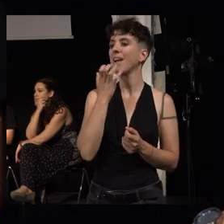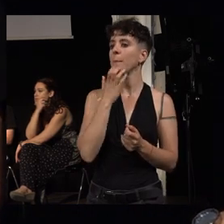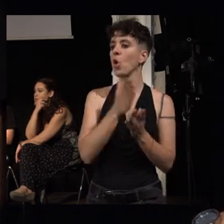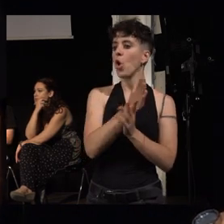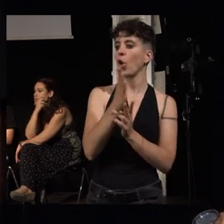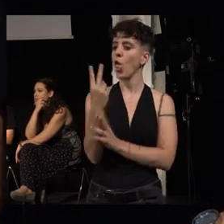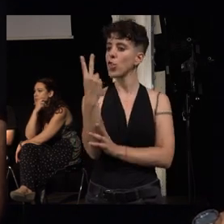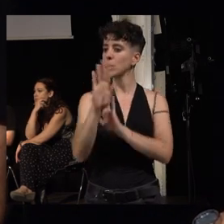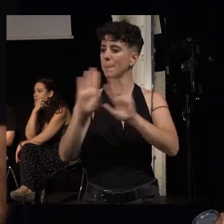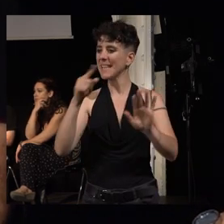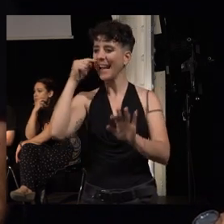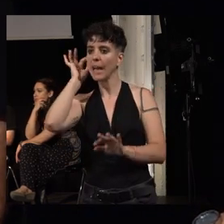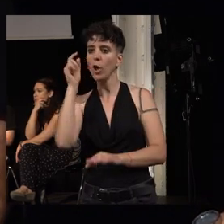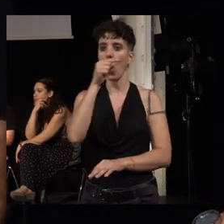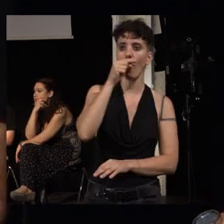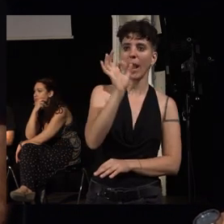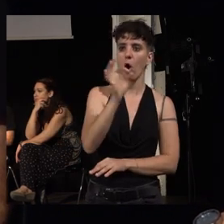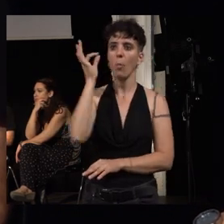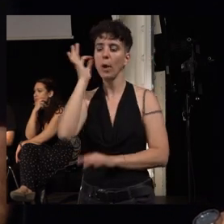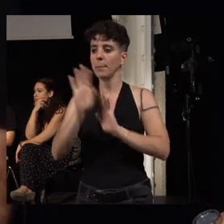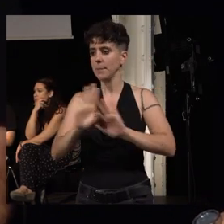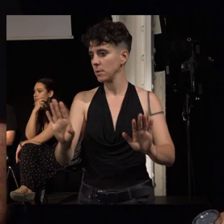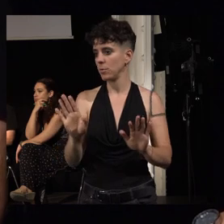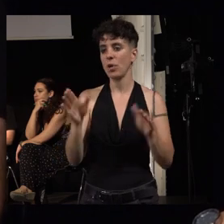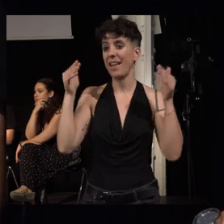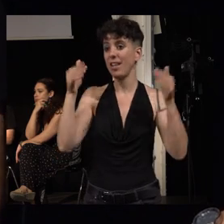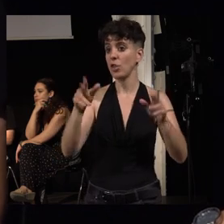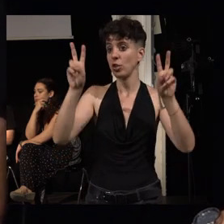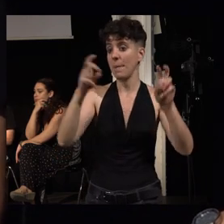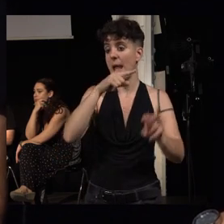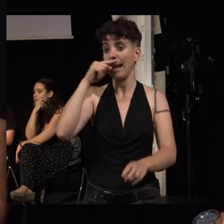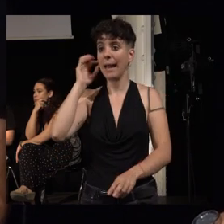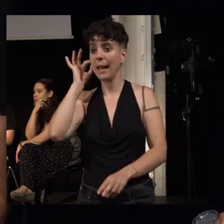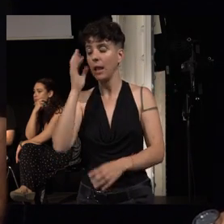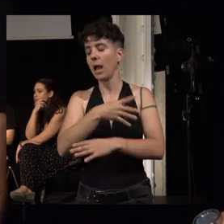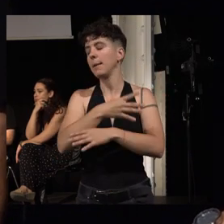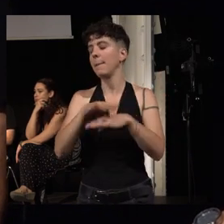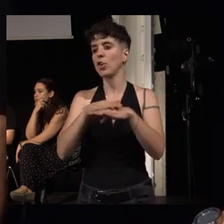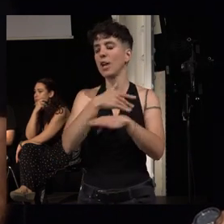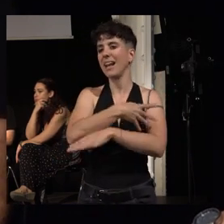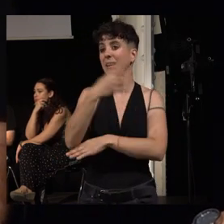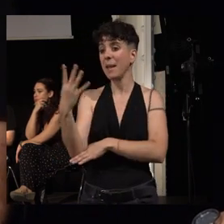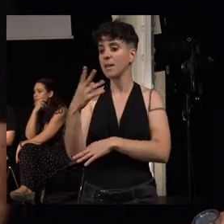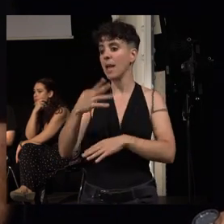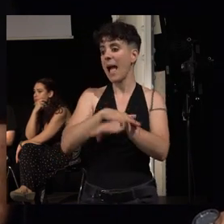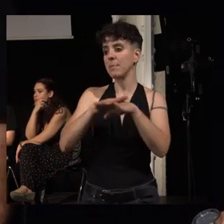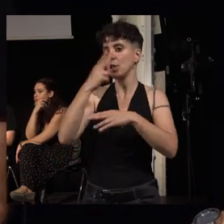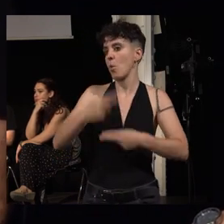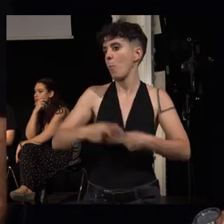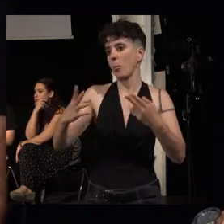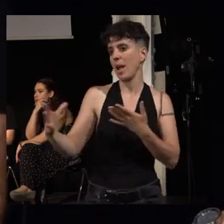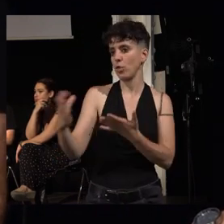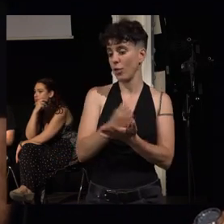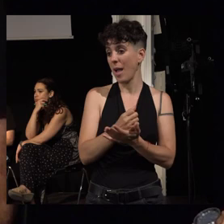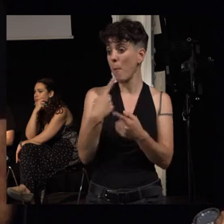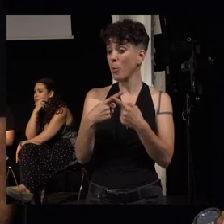de género, no solo en los espacios de atención LGTB, que lo tenemos roto, sino en toda la administración pública, porque además la administración pública